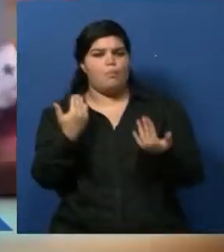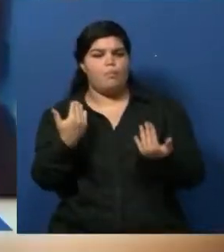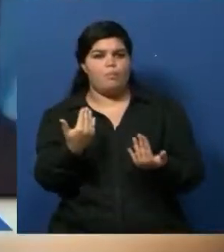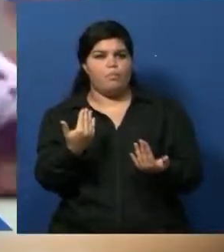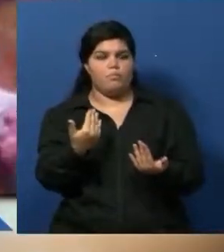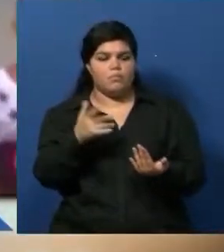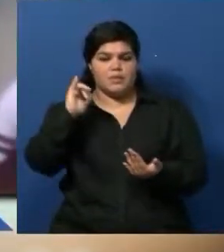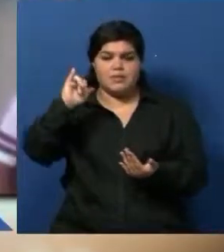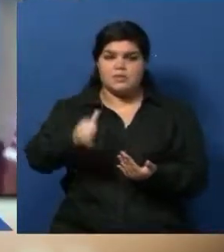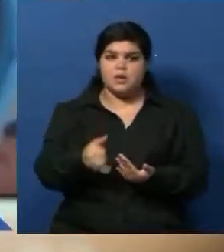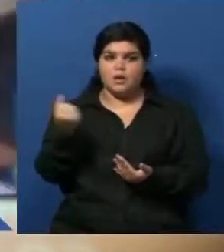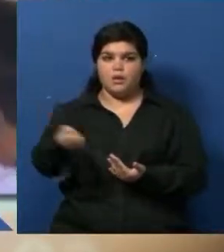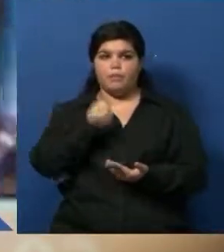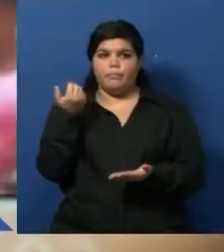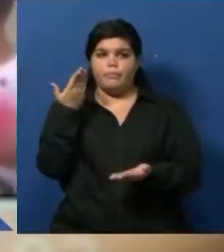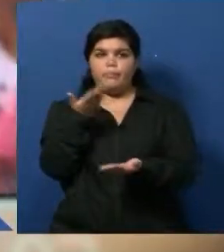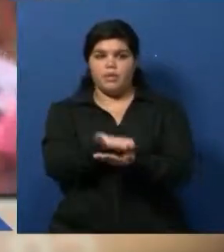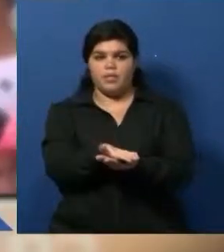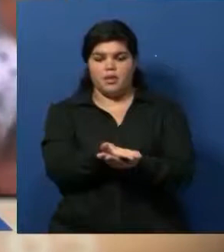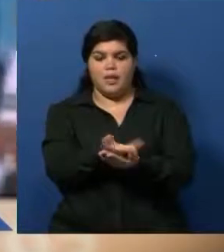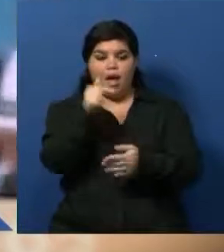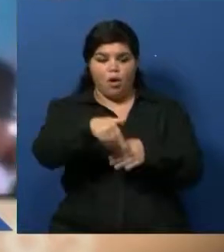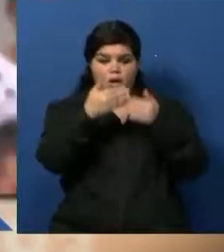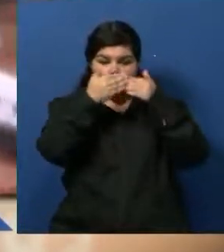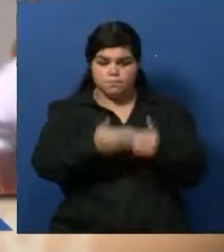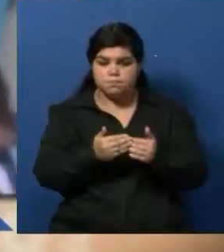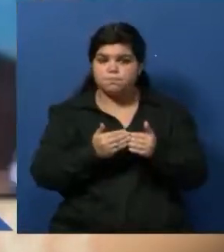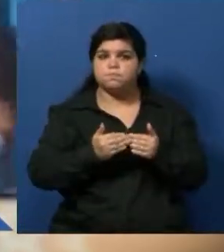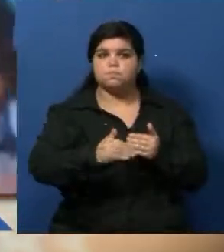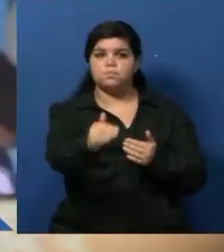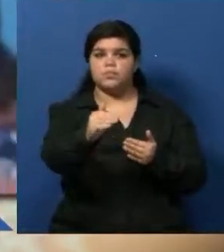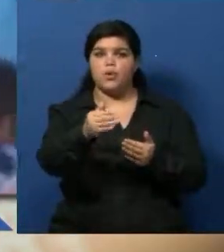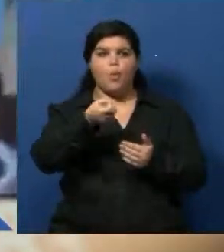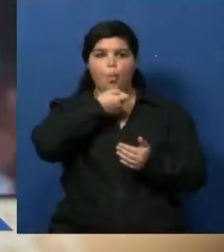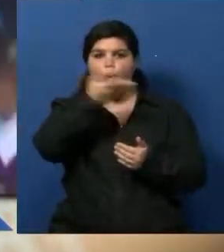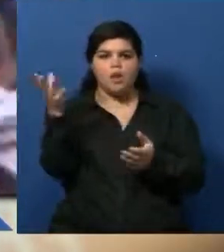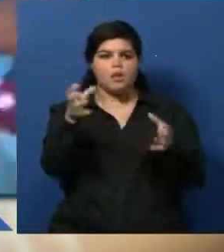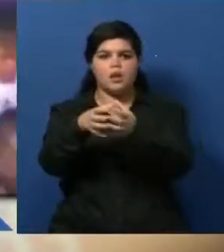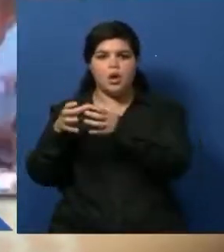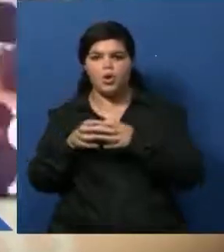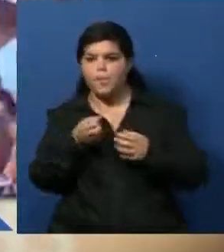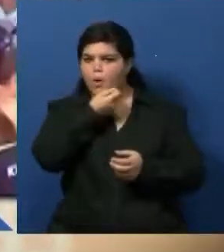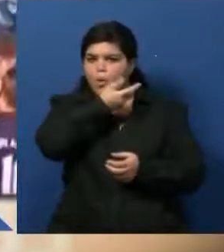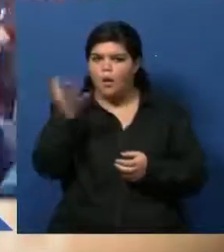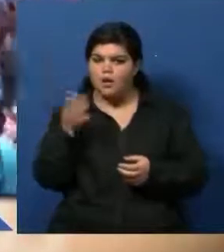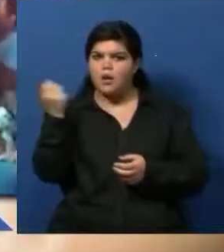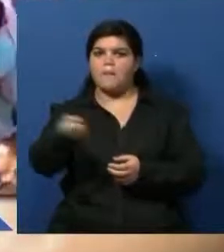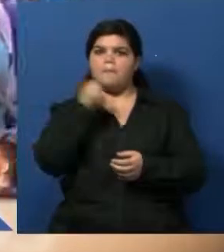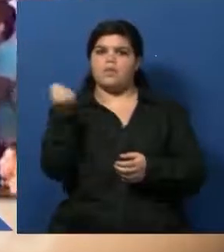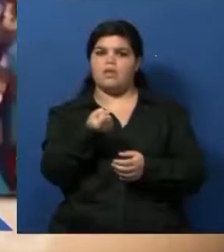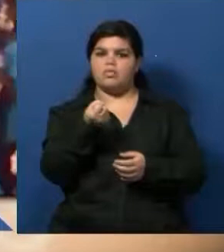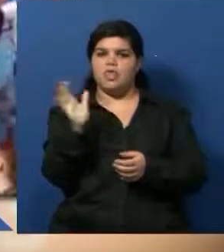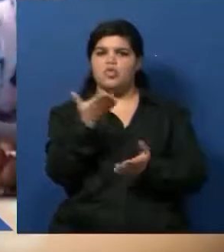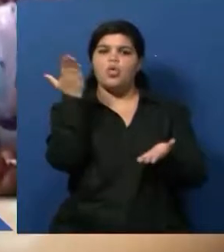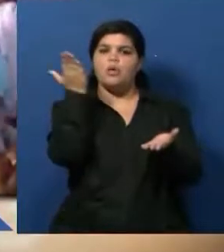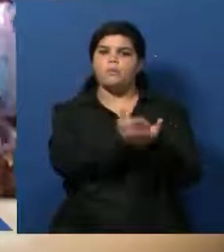pedir, que a partir de ahora, la camiseta que sea, tenga sanciones iguales. Que